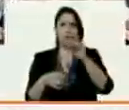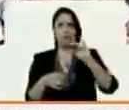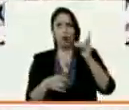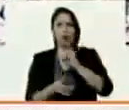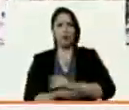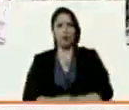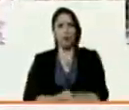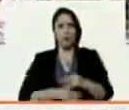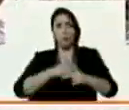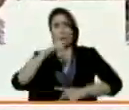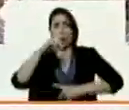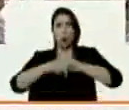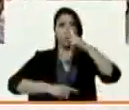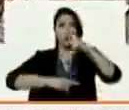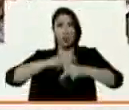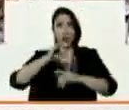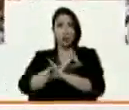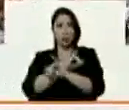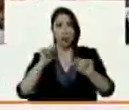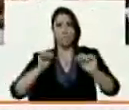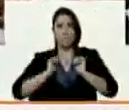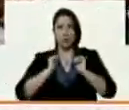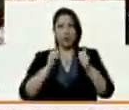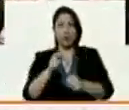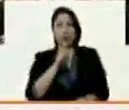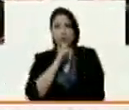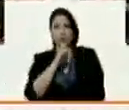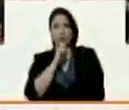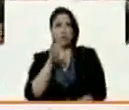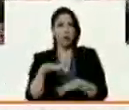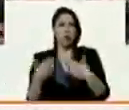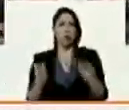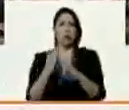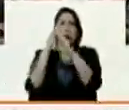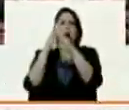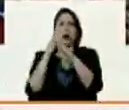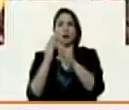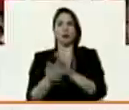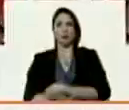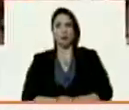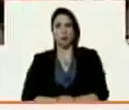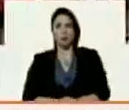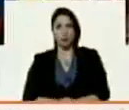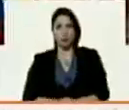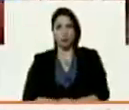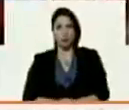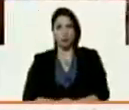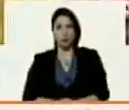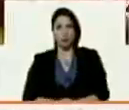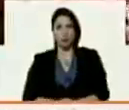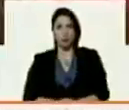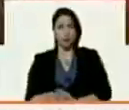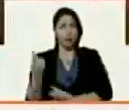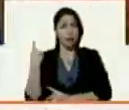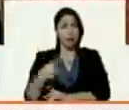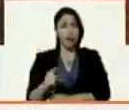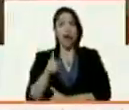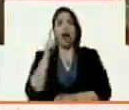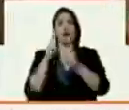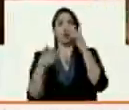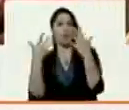Un proceso ya iniciado, es muy difícil que lo paren, que lo detengan. El que tenga alguna